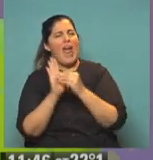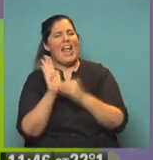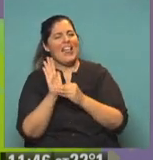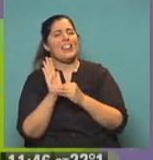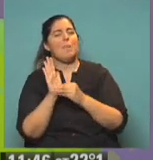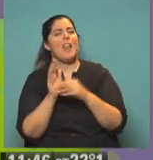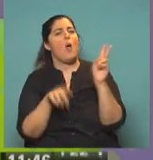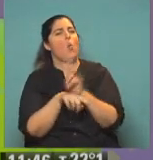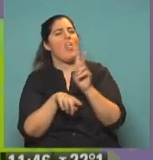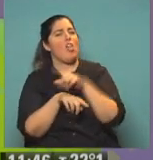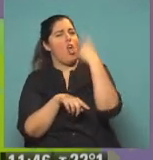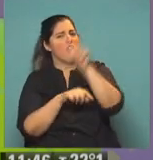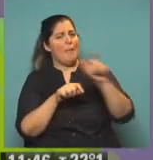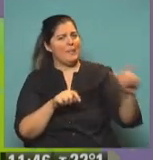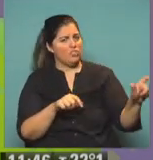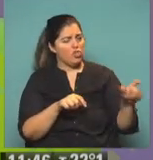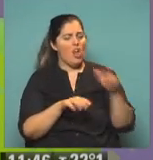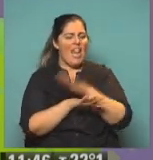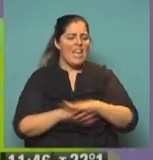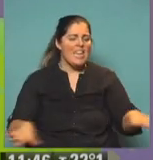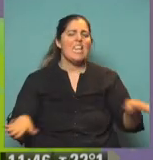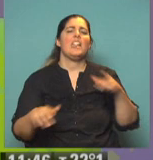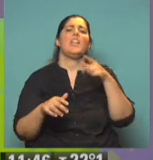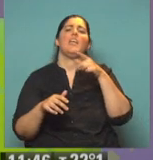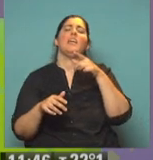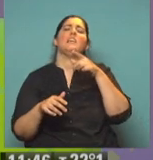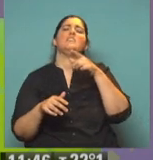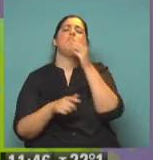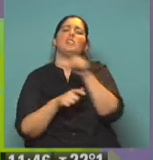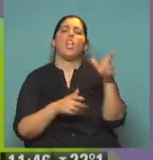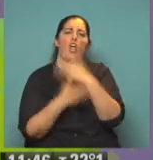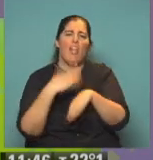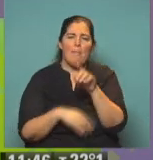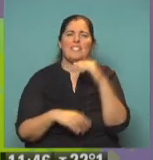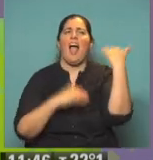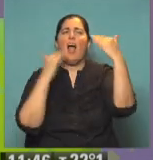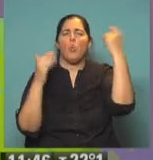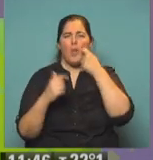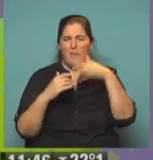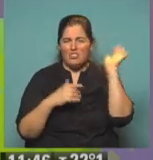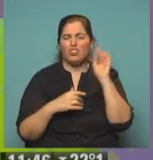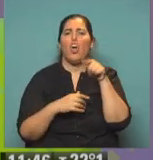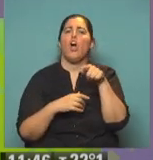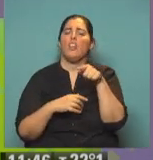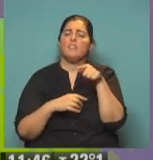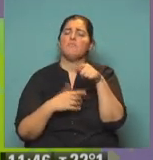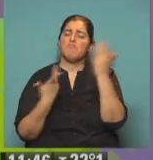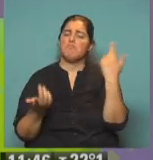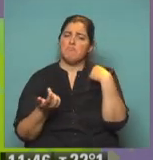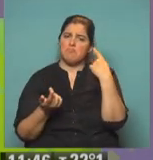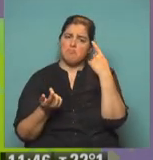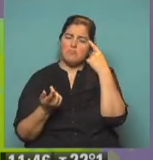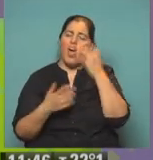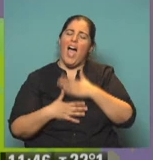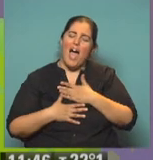el cuidado de otras personas, niñas, personas con discapacidad, adultos mayores, sea considerado, más allá del acto